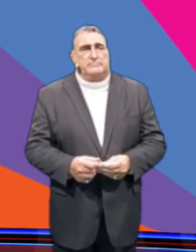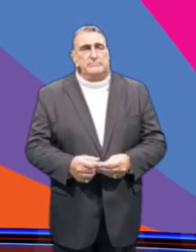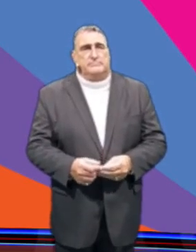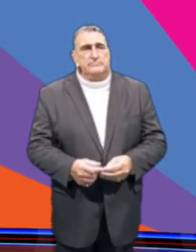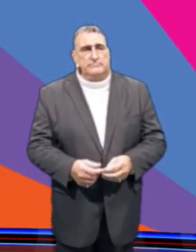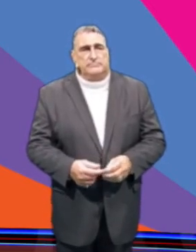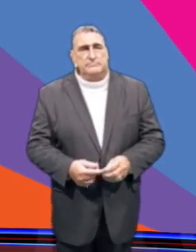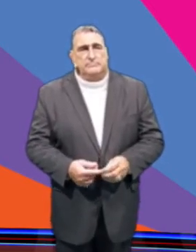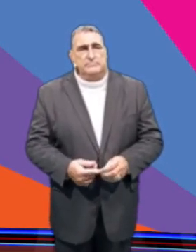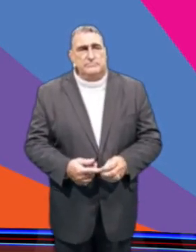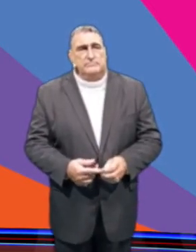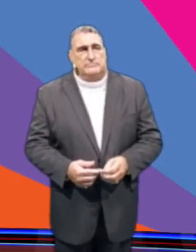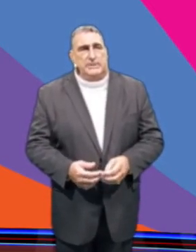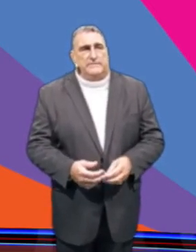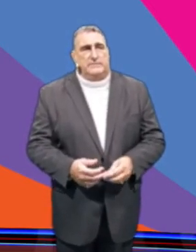gente.